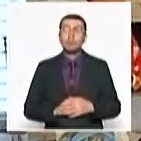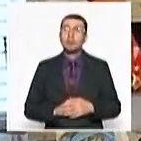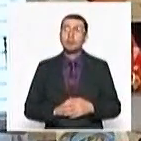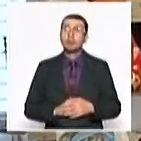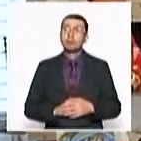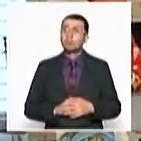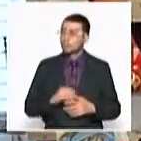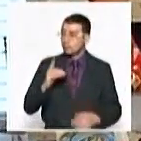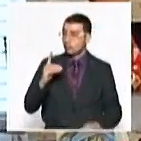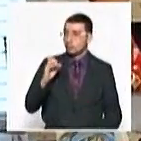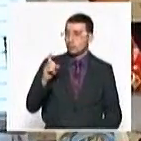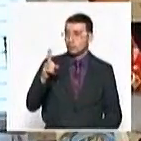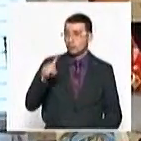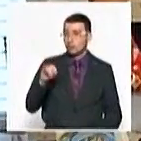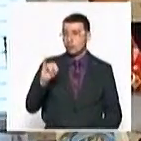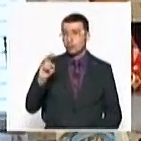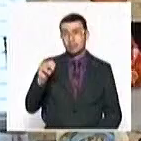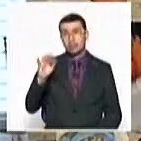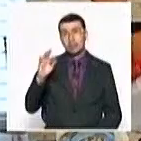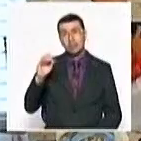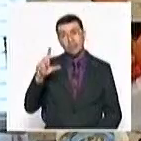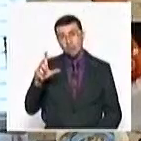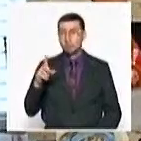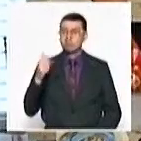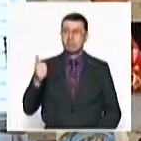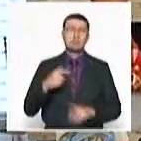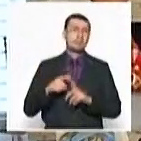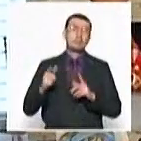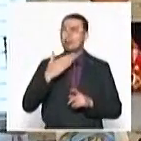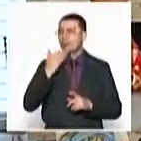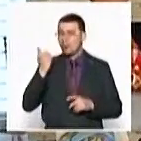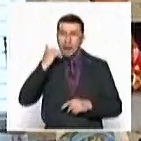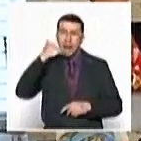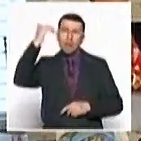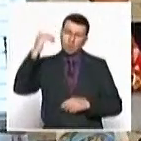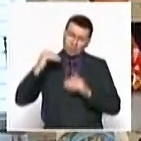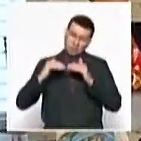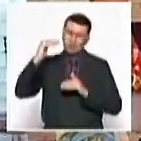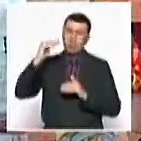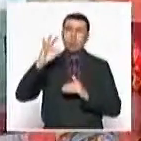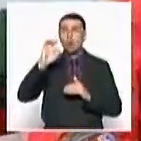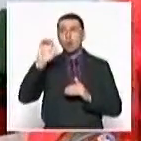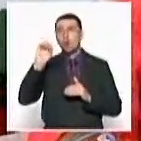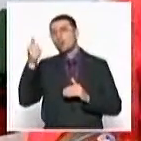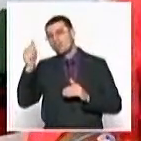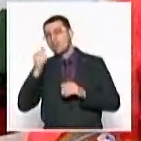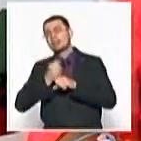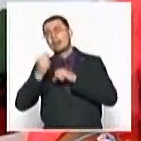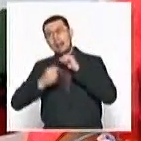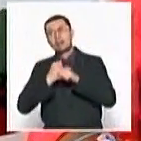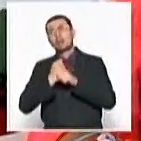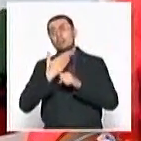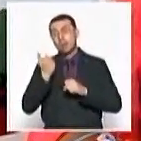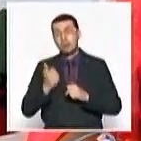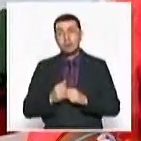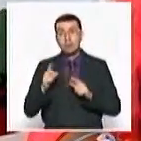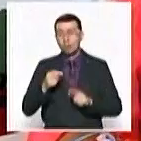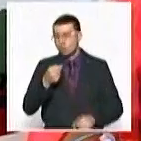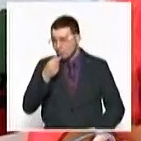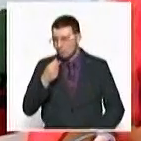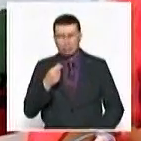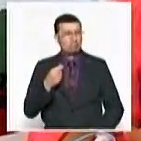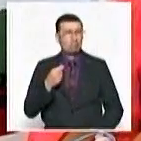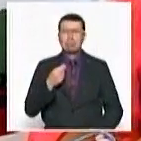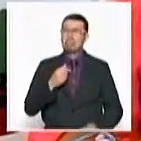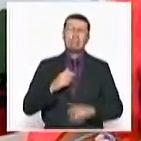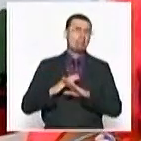el Desintol es un producto excelente, pero es mejor en personas más adultas después de los 8 o 10 años, porque además tiene un sabor que es